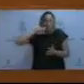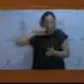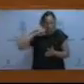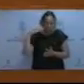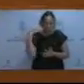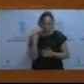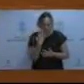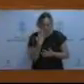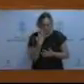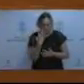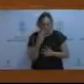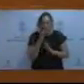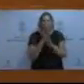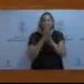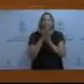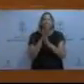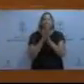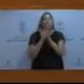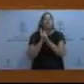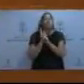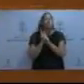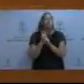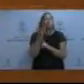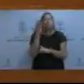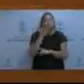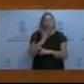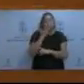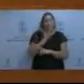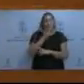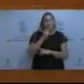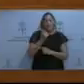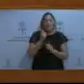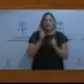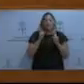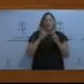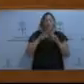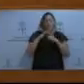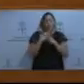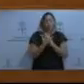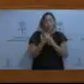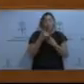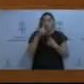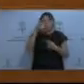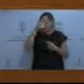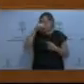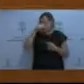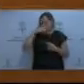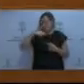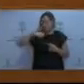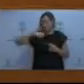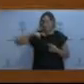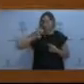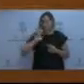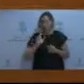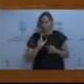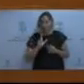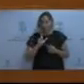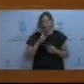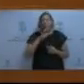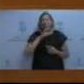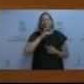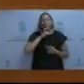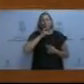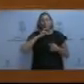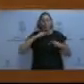también de transporte escolar. El caso de Nel, el chico con dificultades motoras. Sí, un individuo, pero un individuo siempre por encima del sistema.